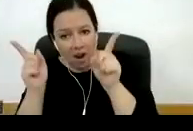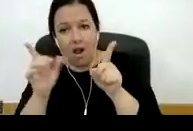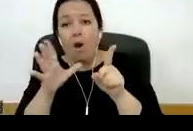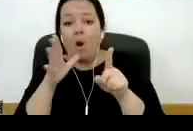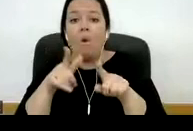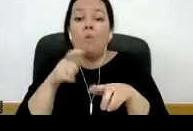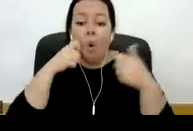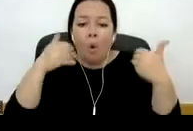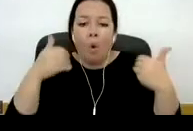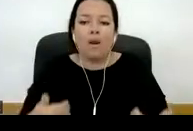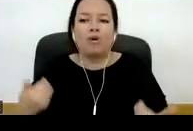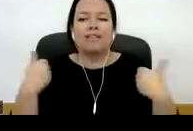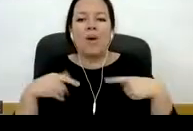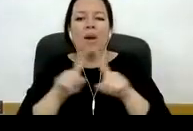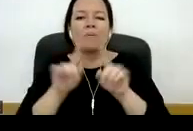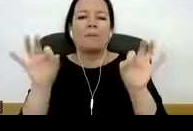el cuerpo